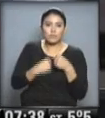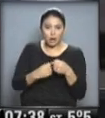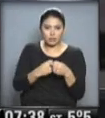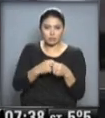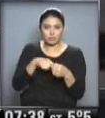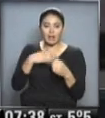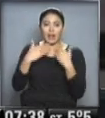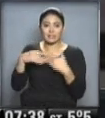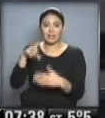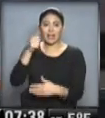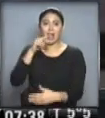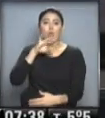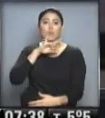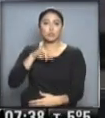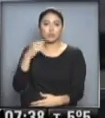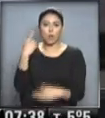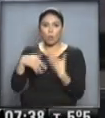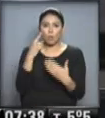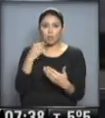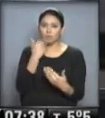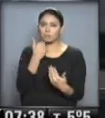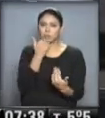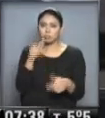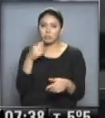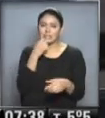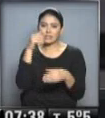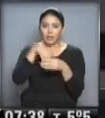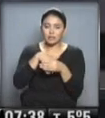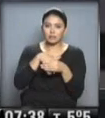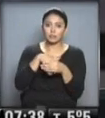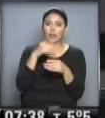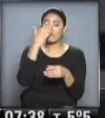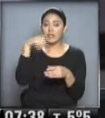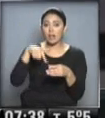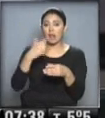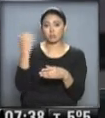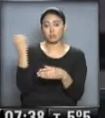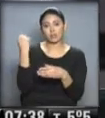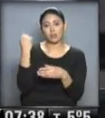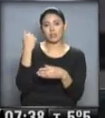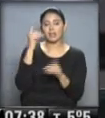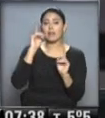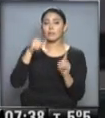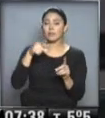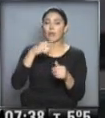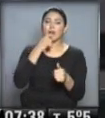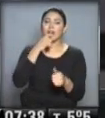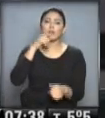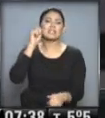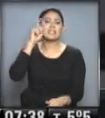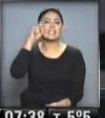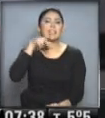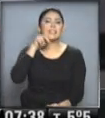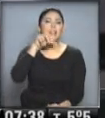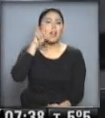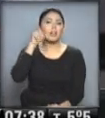con Ricardo Caruso Lombardi, con jugadores que uno no sabía cómo iban a rendir en San Lorenzo. Terminaron siendo figuras, léase Gentiletti, por ejemplo, y el